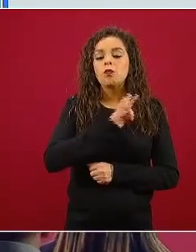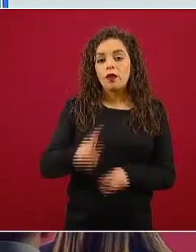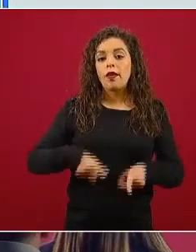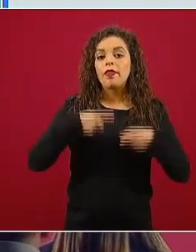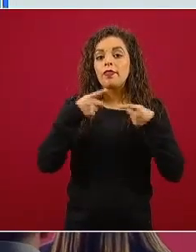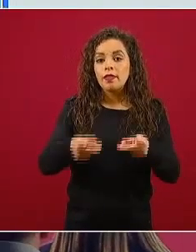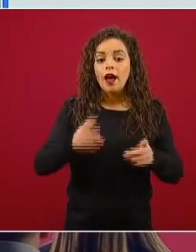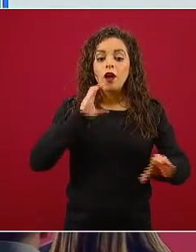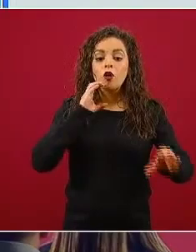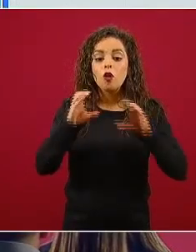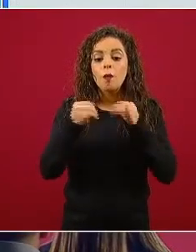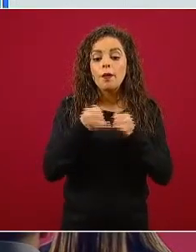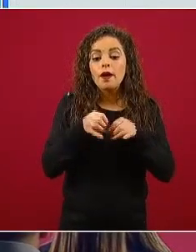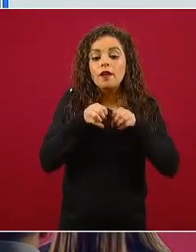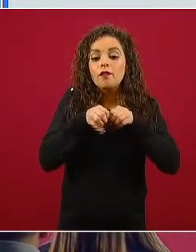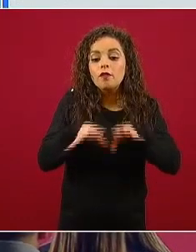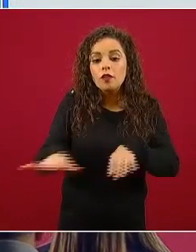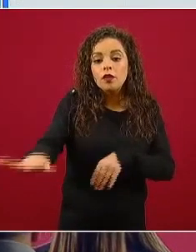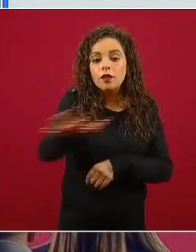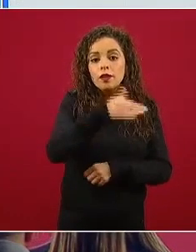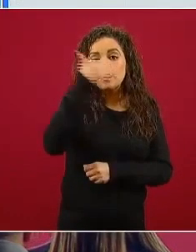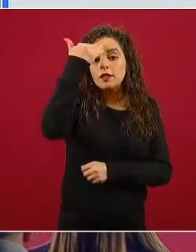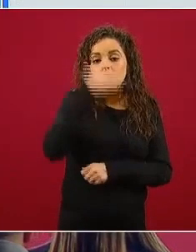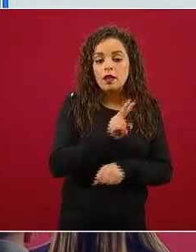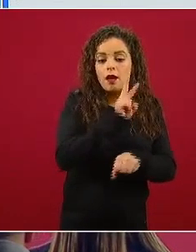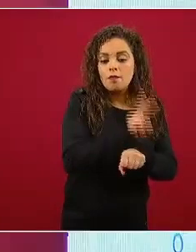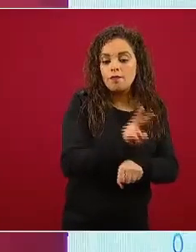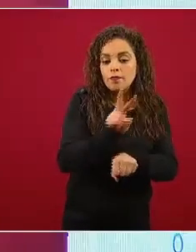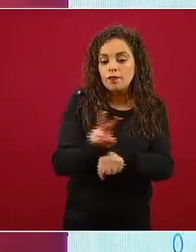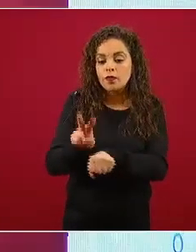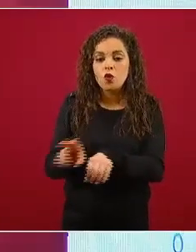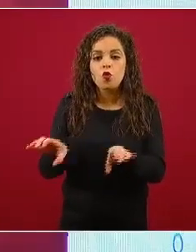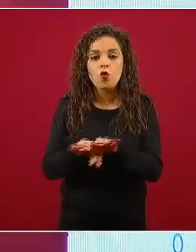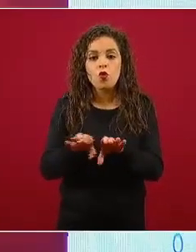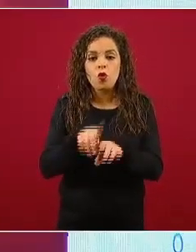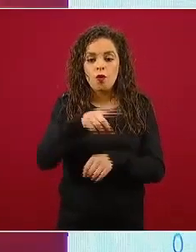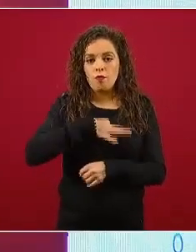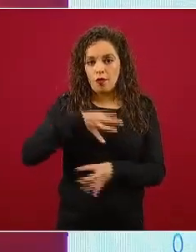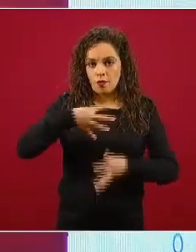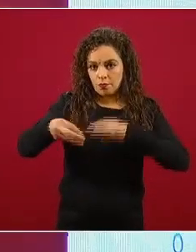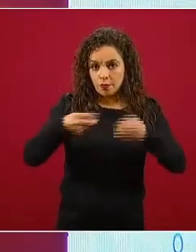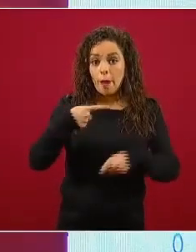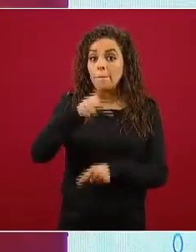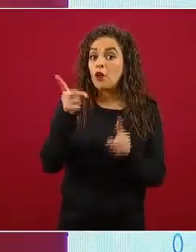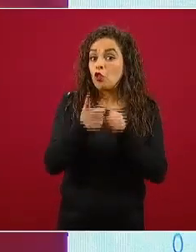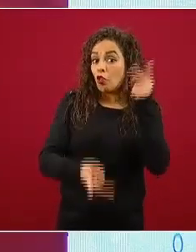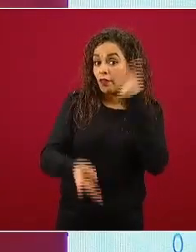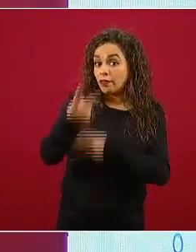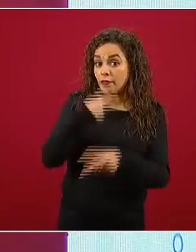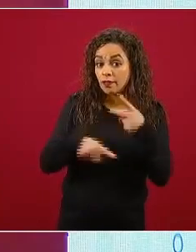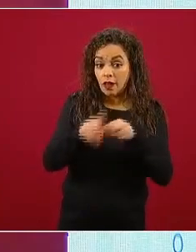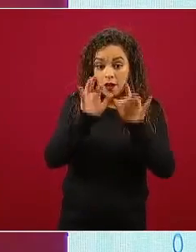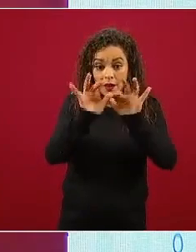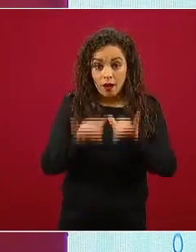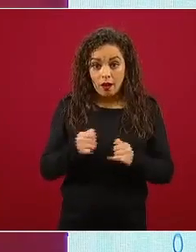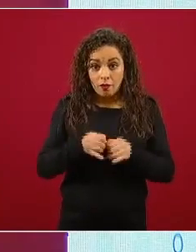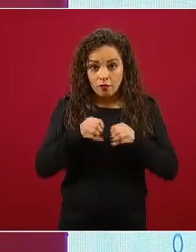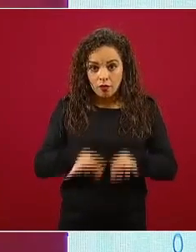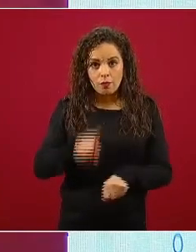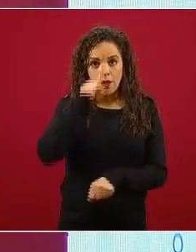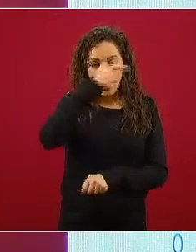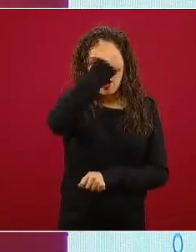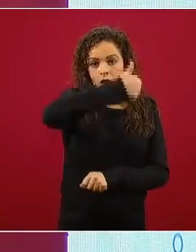información de la vigilancia epidemiológica, pero se genera en las entidades federativas. En el momento en que nosotros recibimos